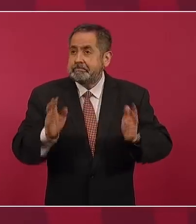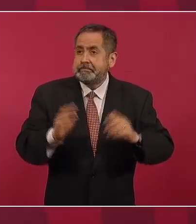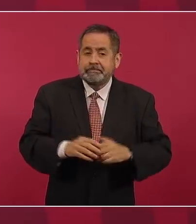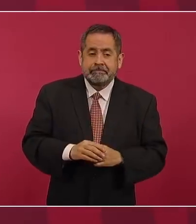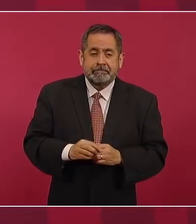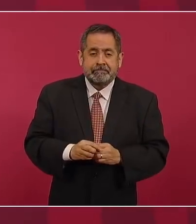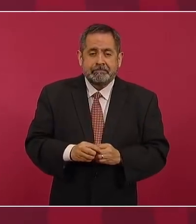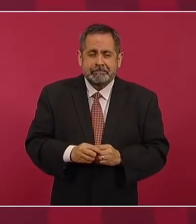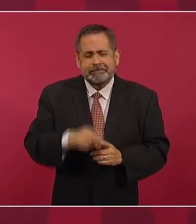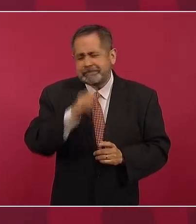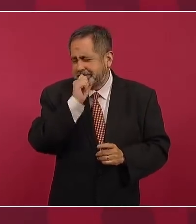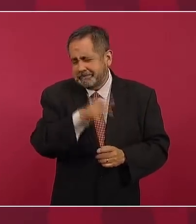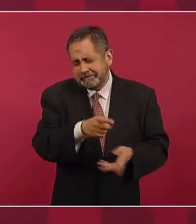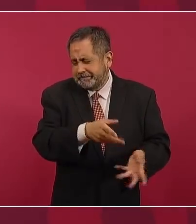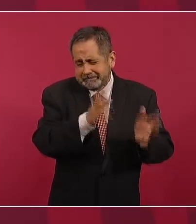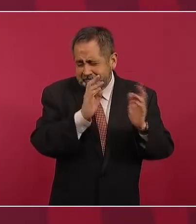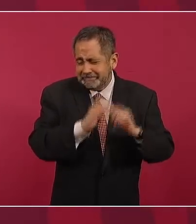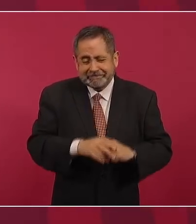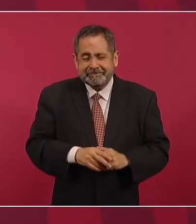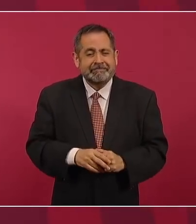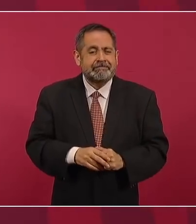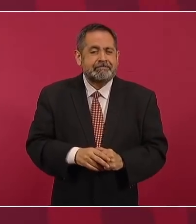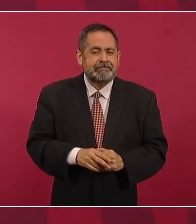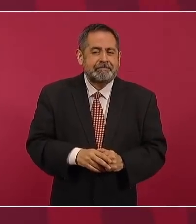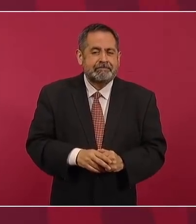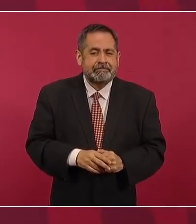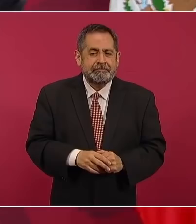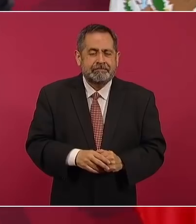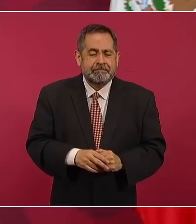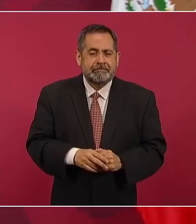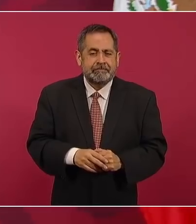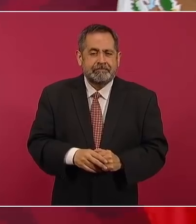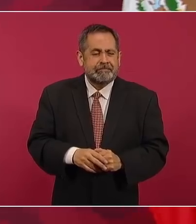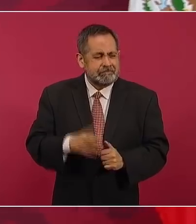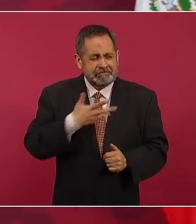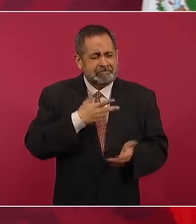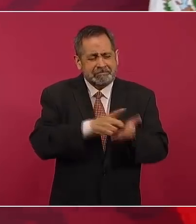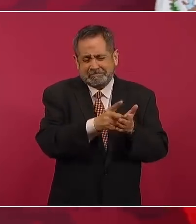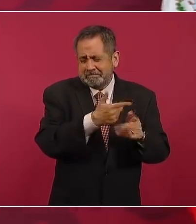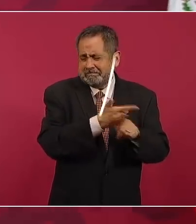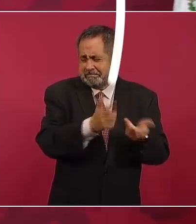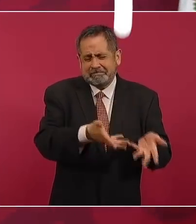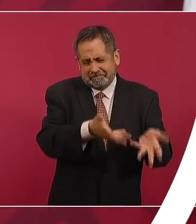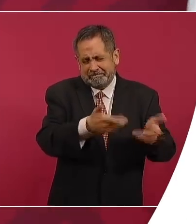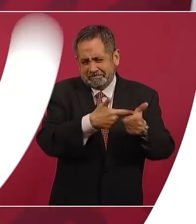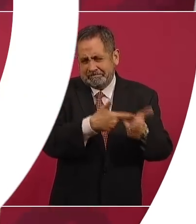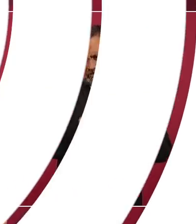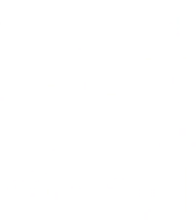pues también tienen derecho a hacerlo.